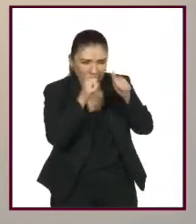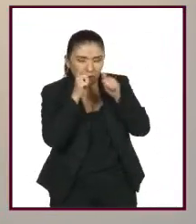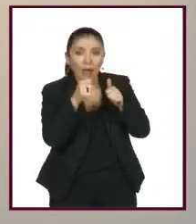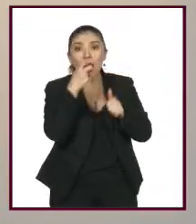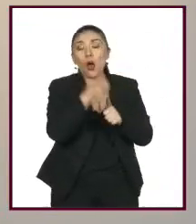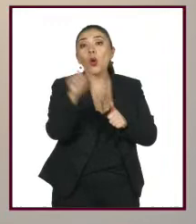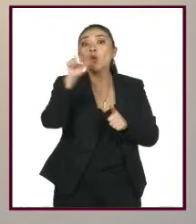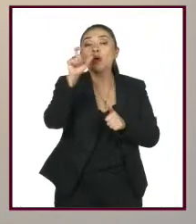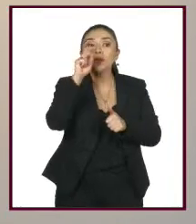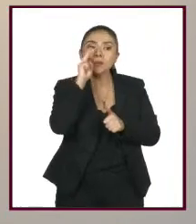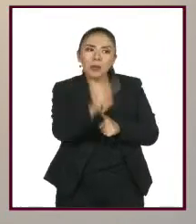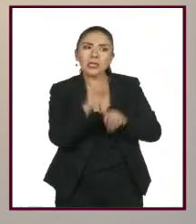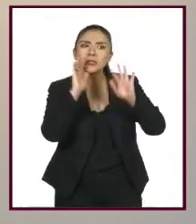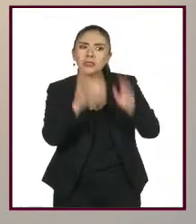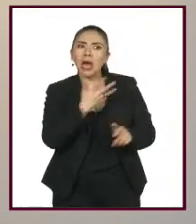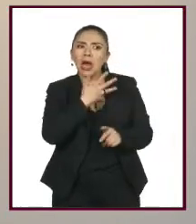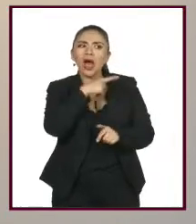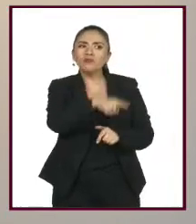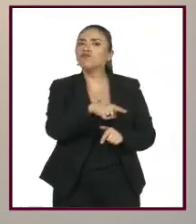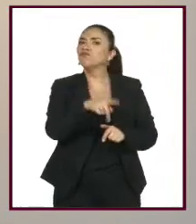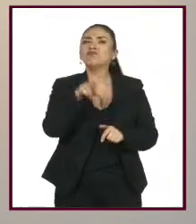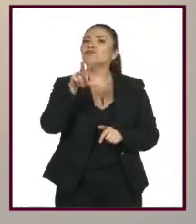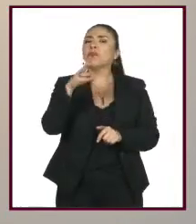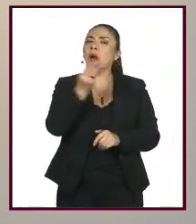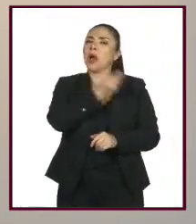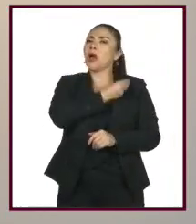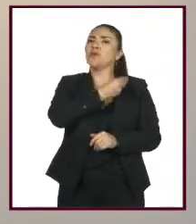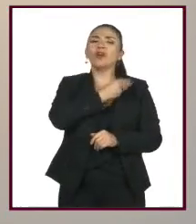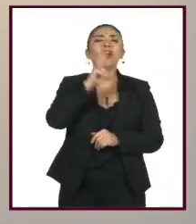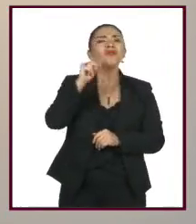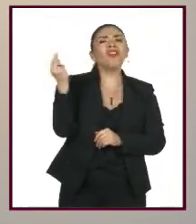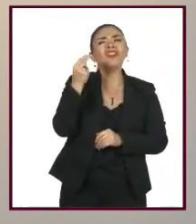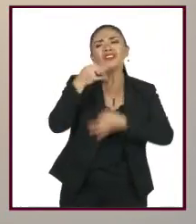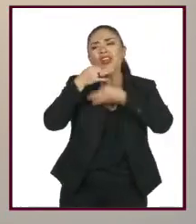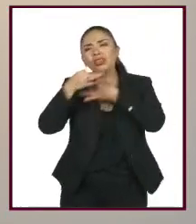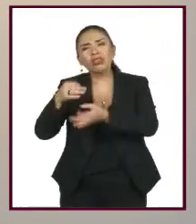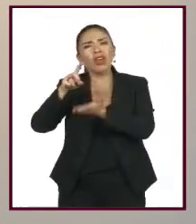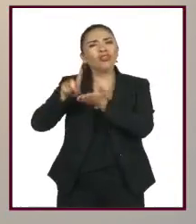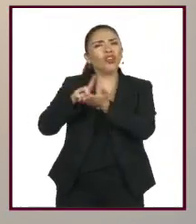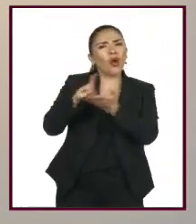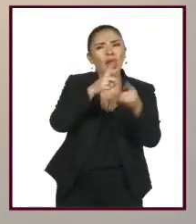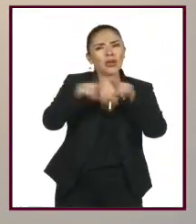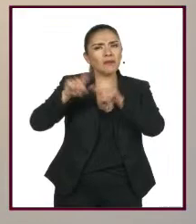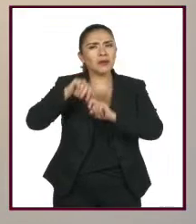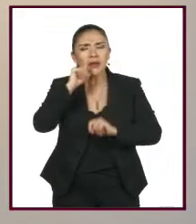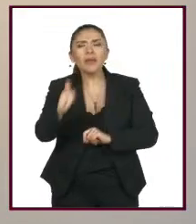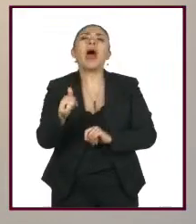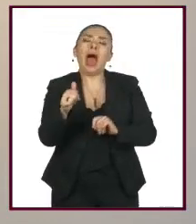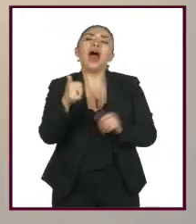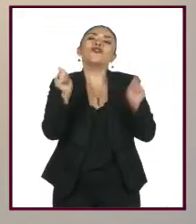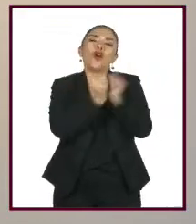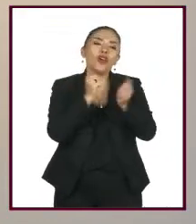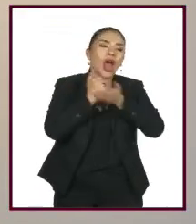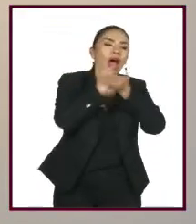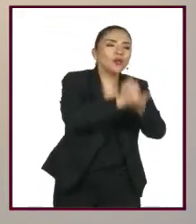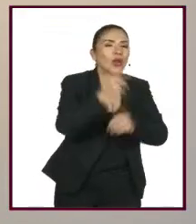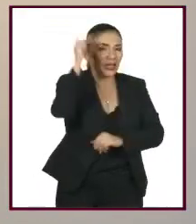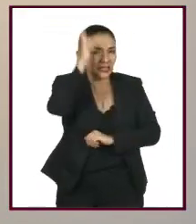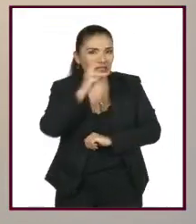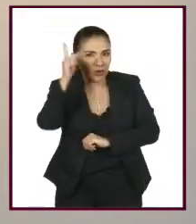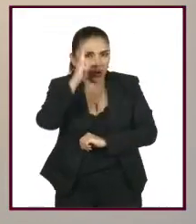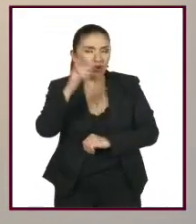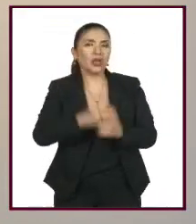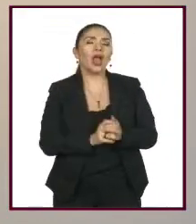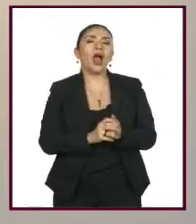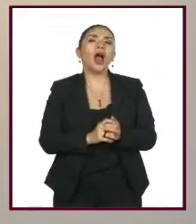estabilidad y ya no hay una abstinencia al consumir esta sustancia, pues puede ser un seguimiento psicológico, a lo mejor ya no tan